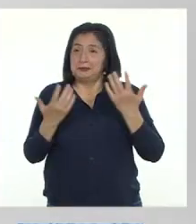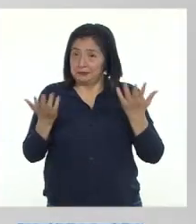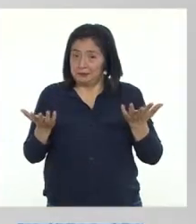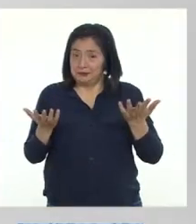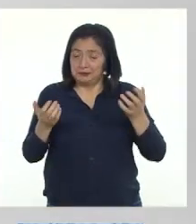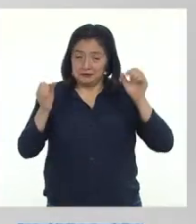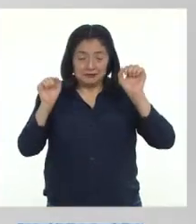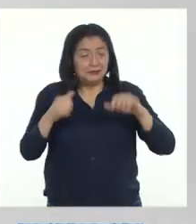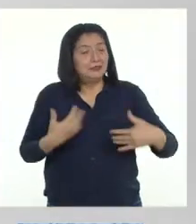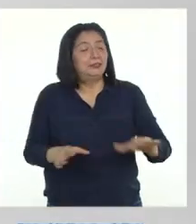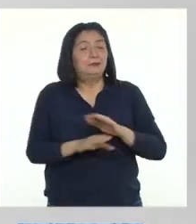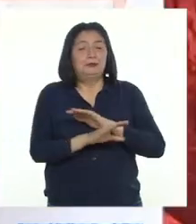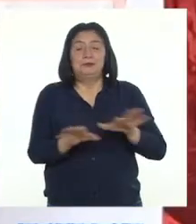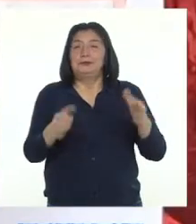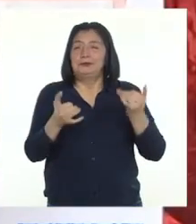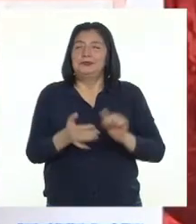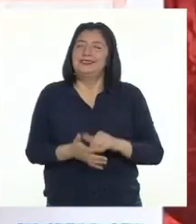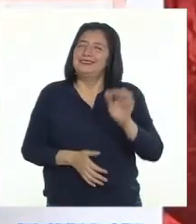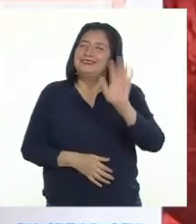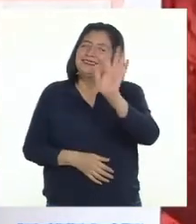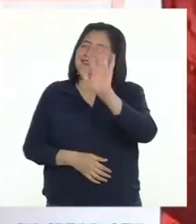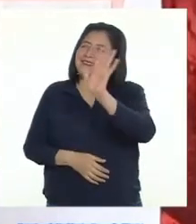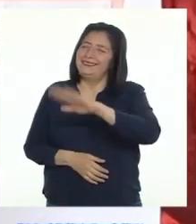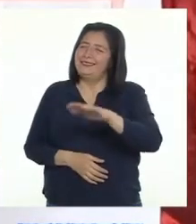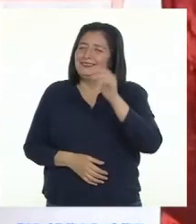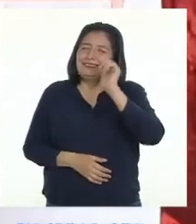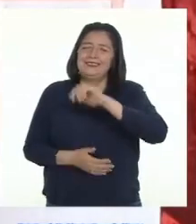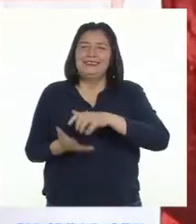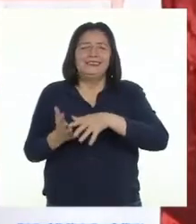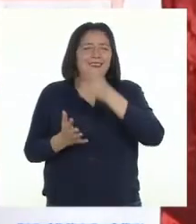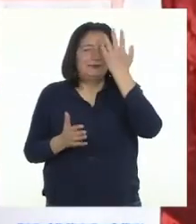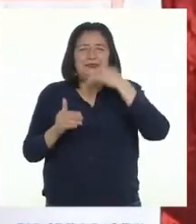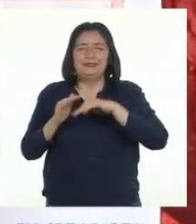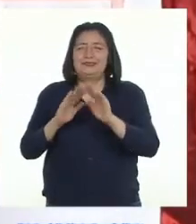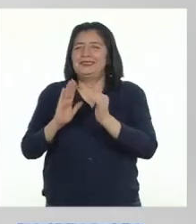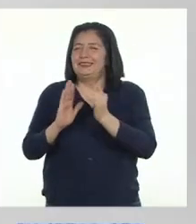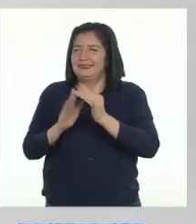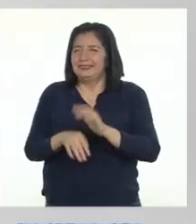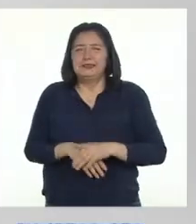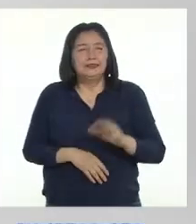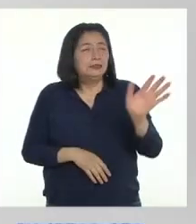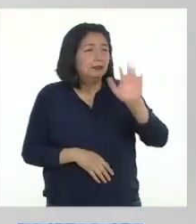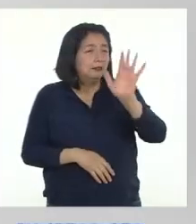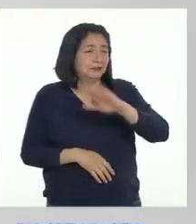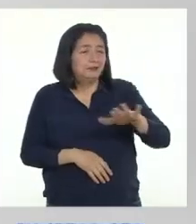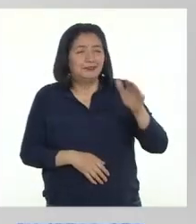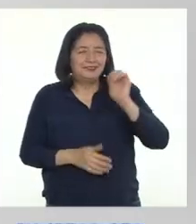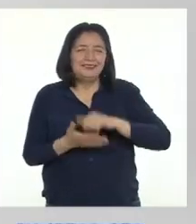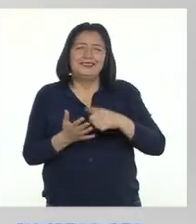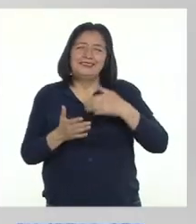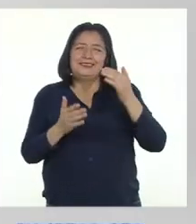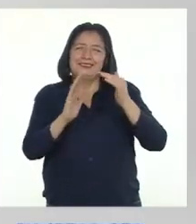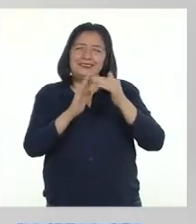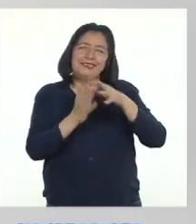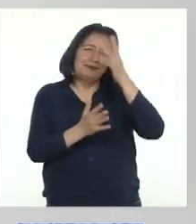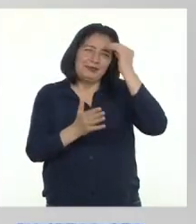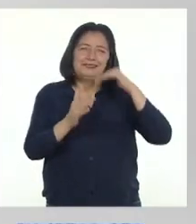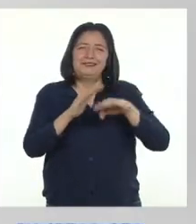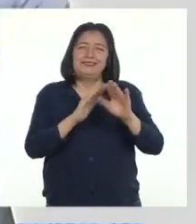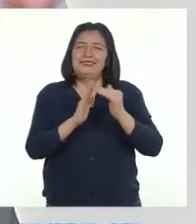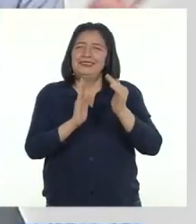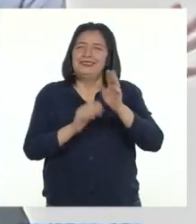Entonces, hemos terminado por hoy. Adiós, niños y niñas de Aprendo en Casa. Chau, chicas y chicos de Aprende en Casa. Nos